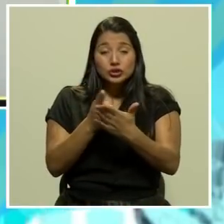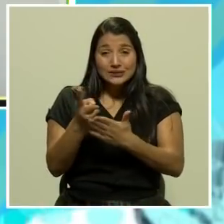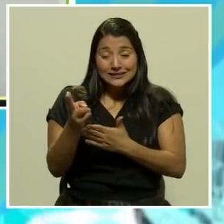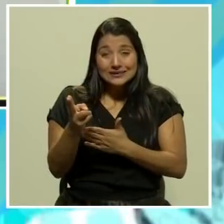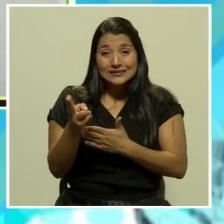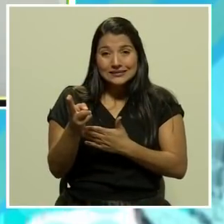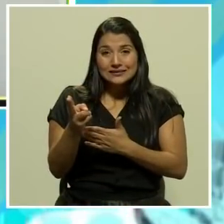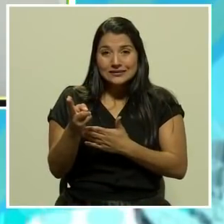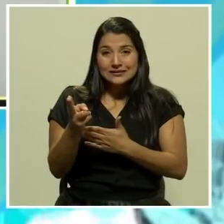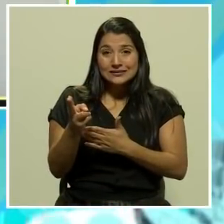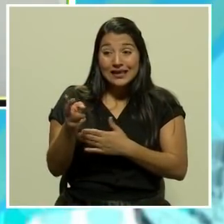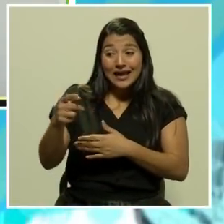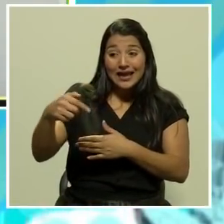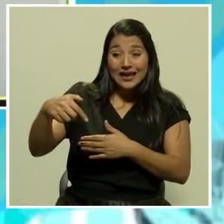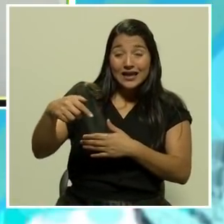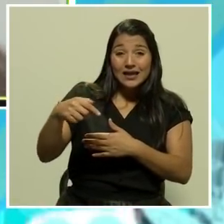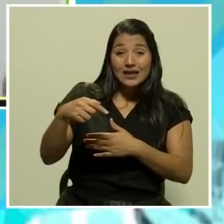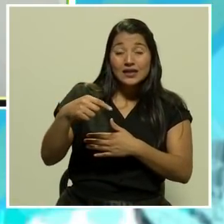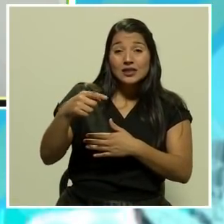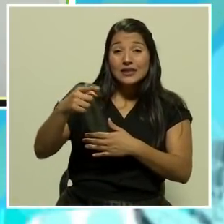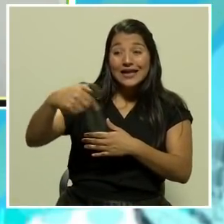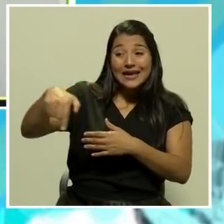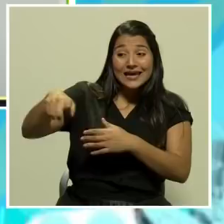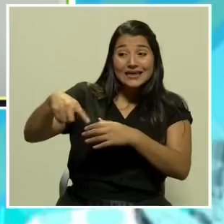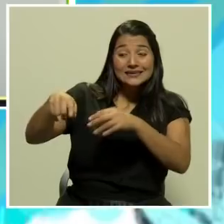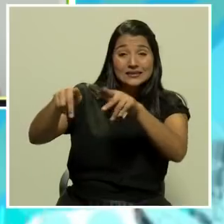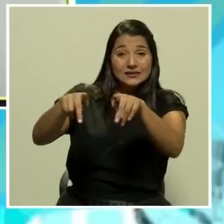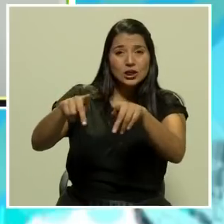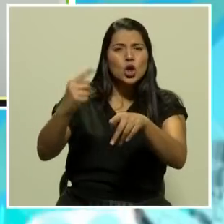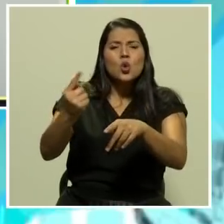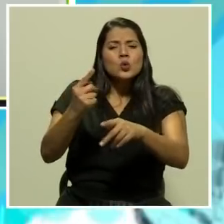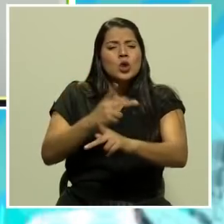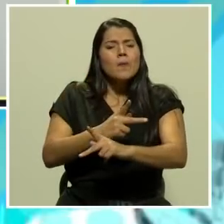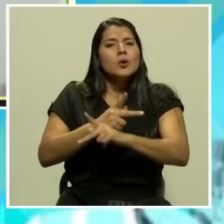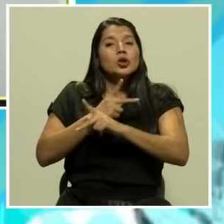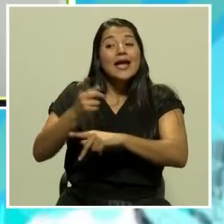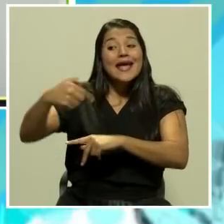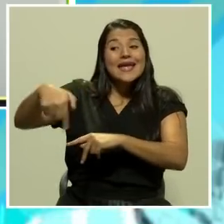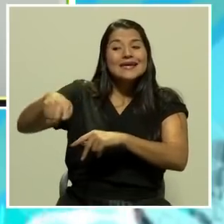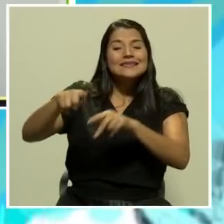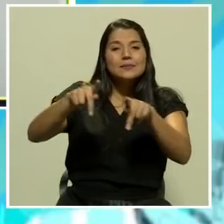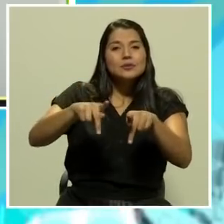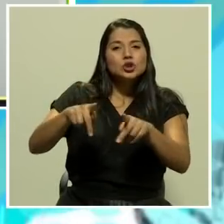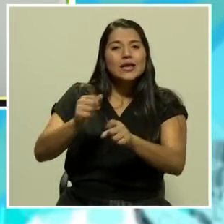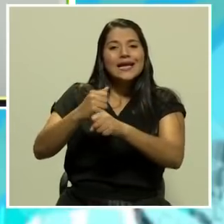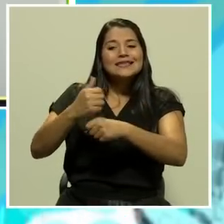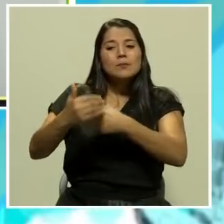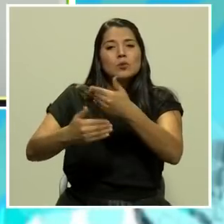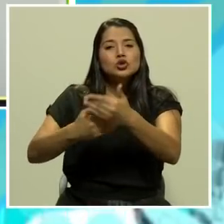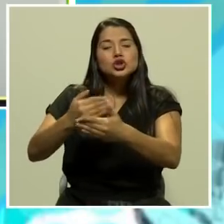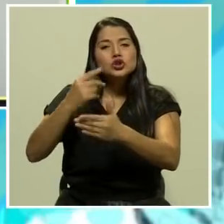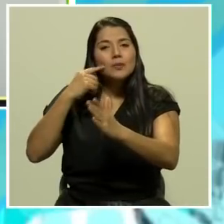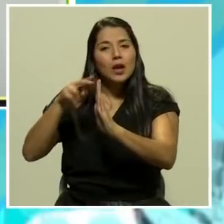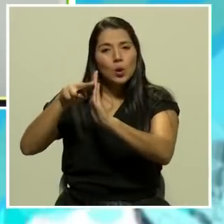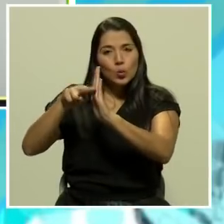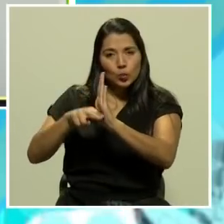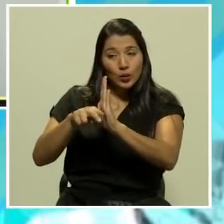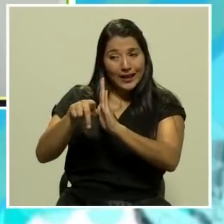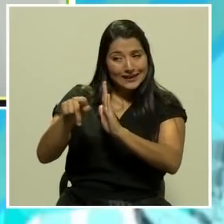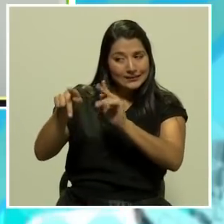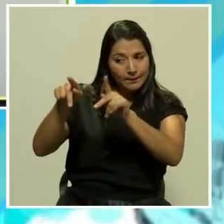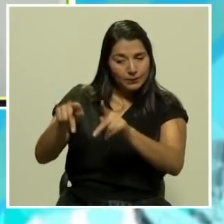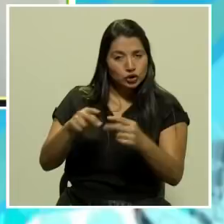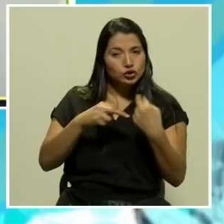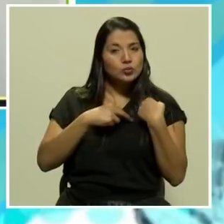personas que llevan a los cadáveres, que van todos vestidos de blanco, con mascarilla, tal cual debe de andar. Eso sí lo hemos